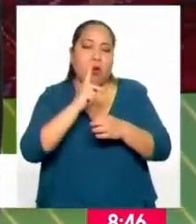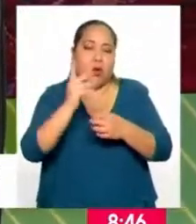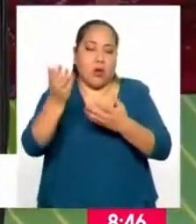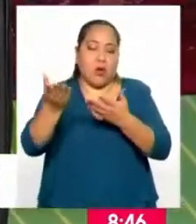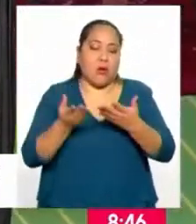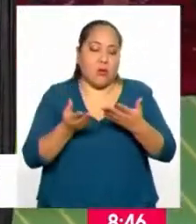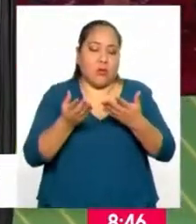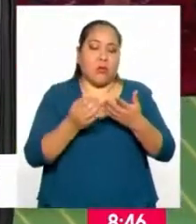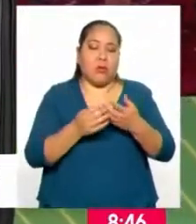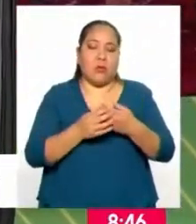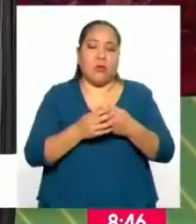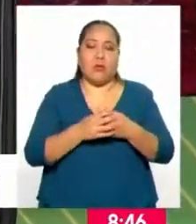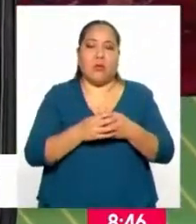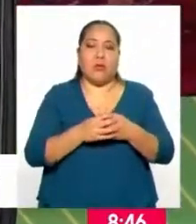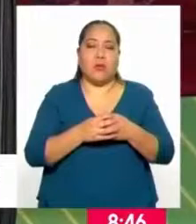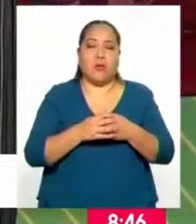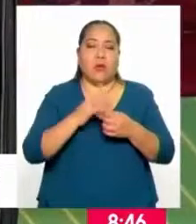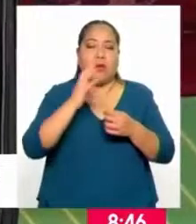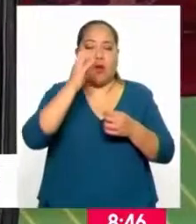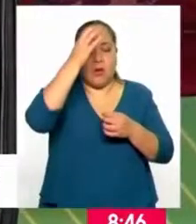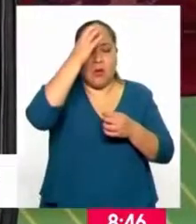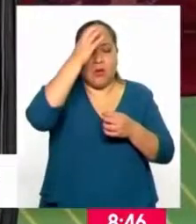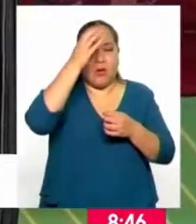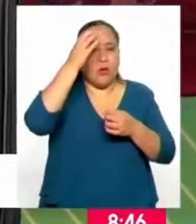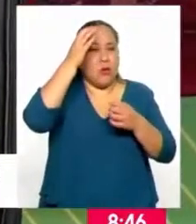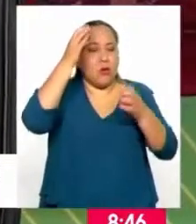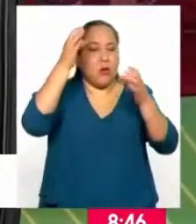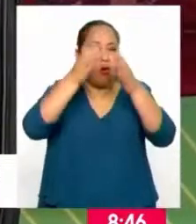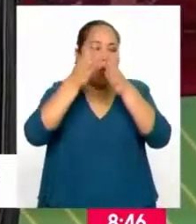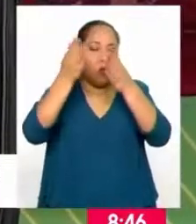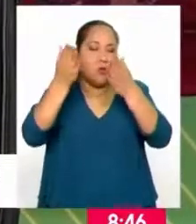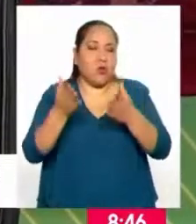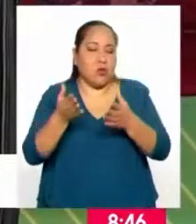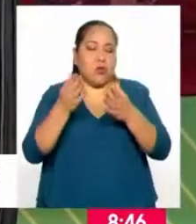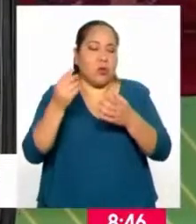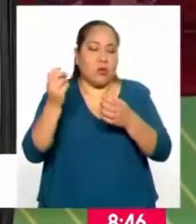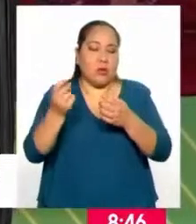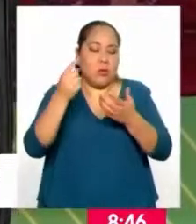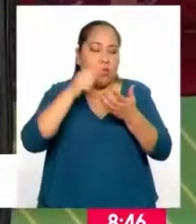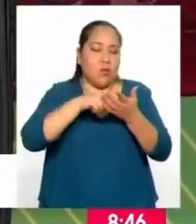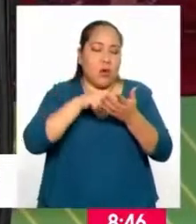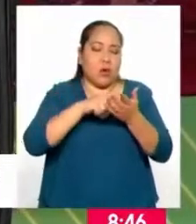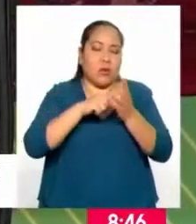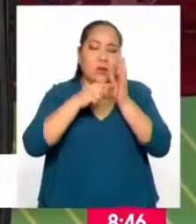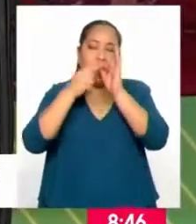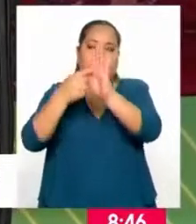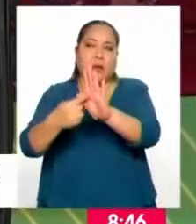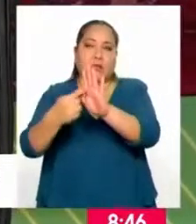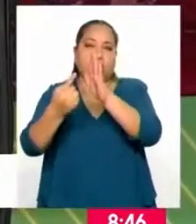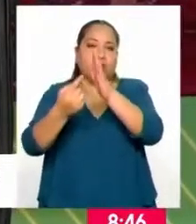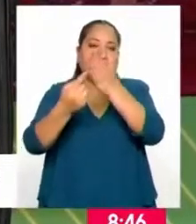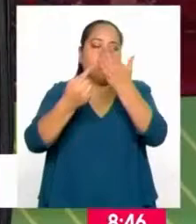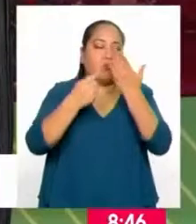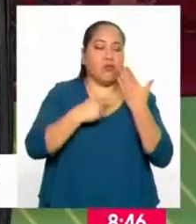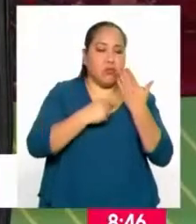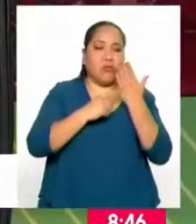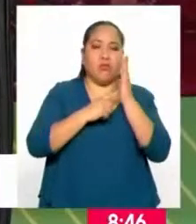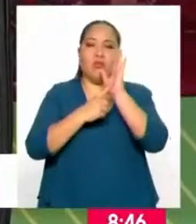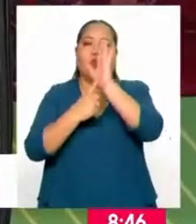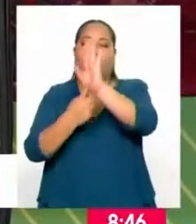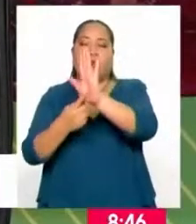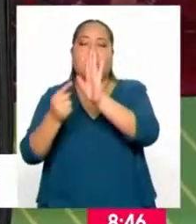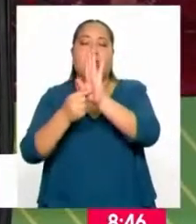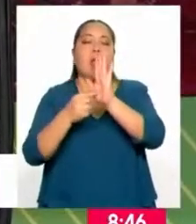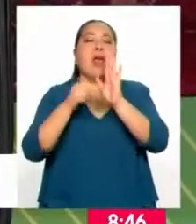está contemplada en el reglamento del Congreso, tampoco está contemplada en la Constitución. Lo que olvido es que está contemplado el debido proceso y el